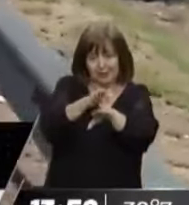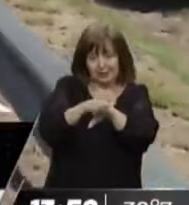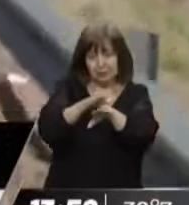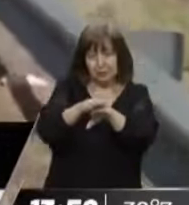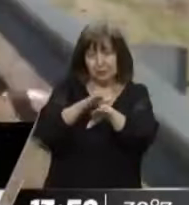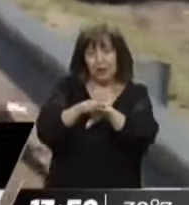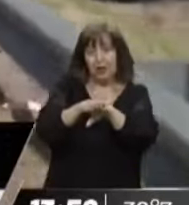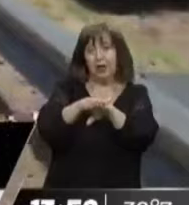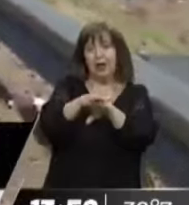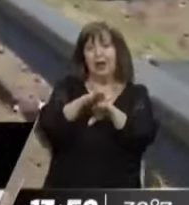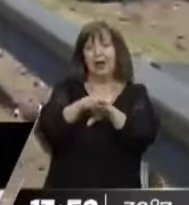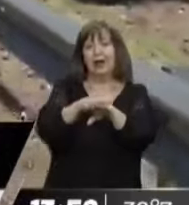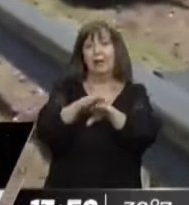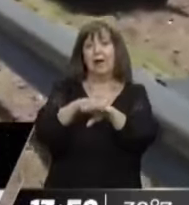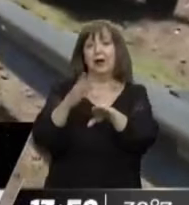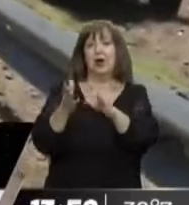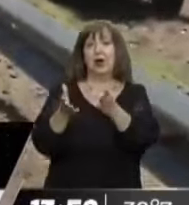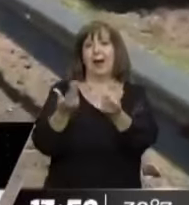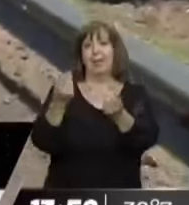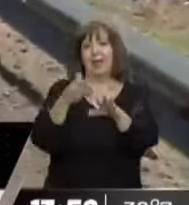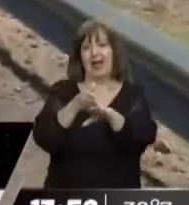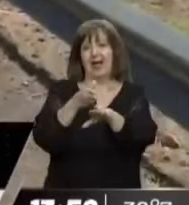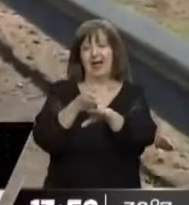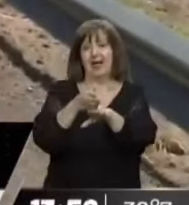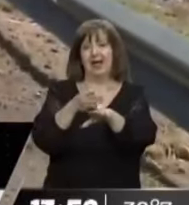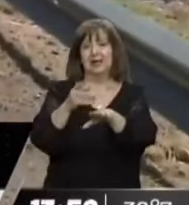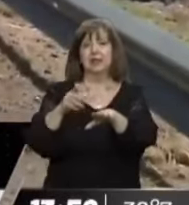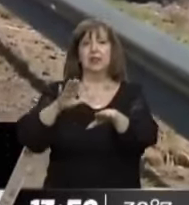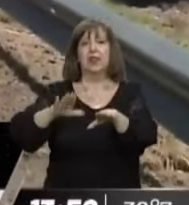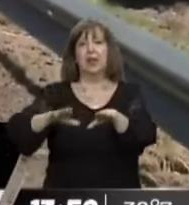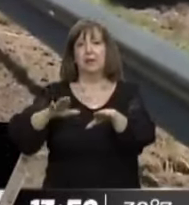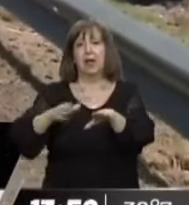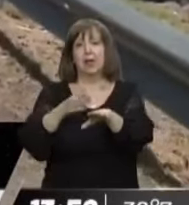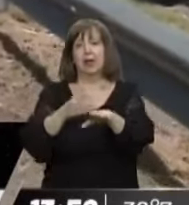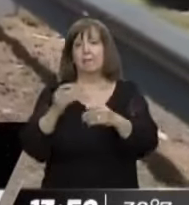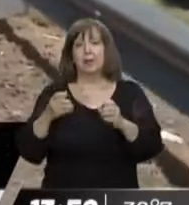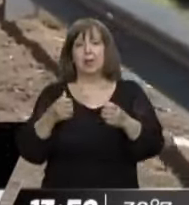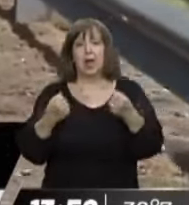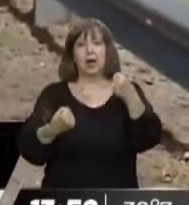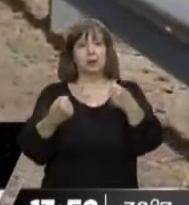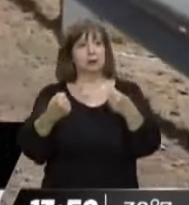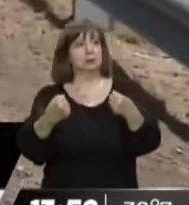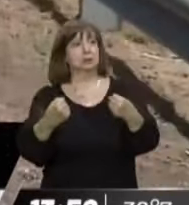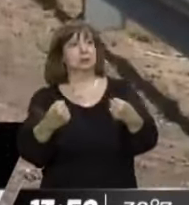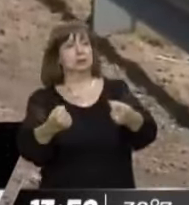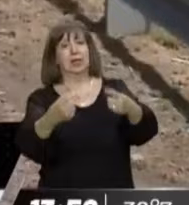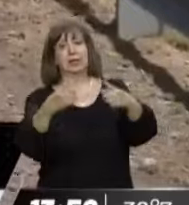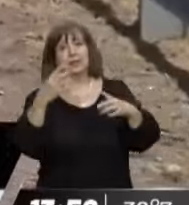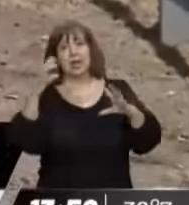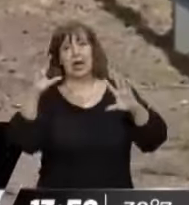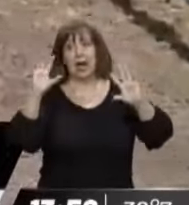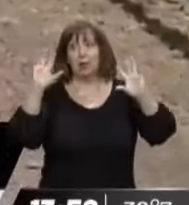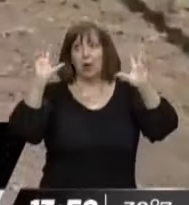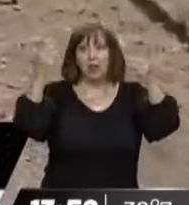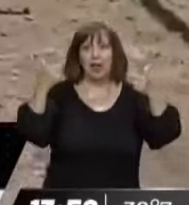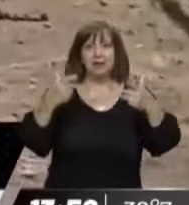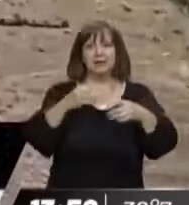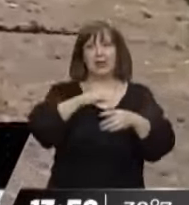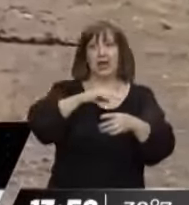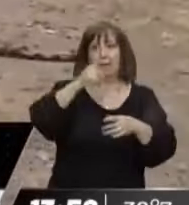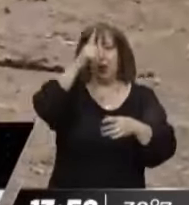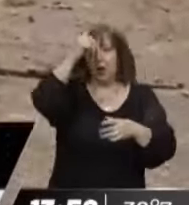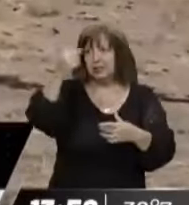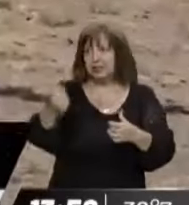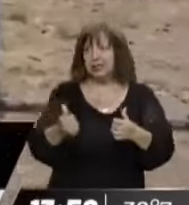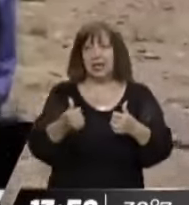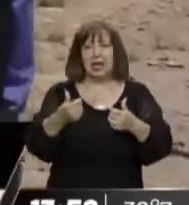visto afectada es la mano rápida. Entonces, claro, al ver la ambulancia, un móvil que está en sentido contrario, una camioneta